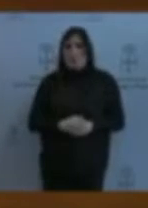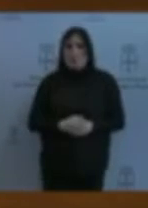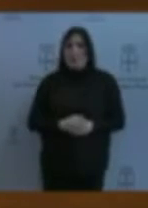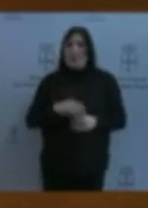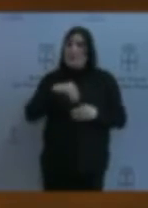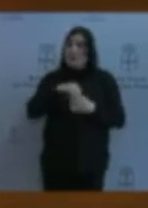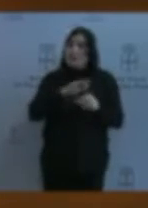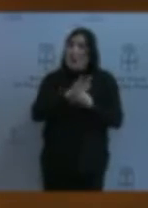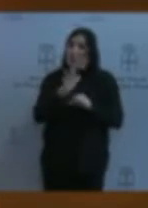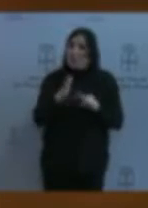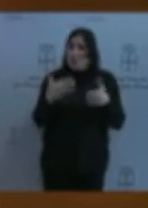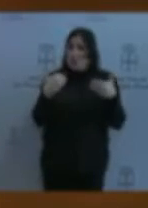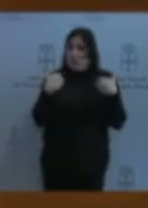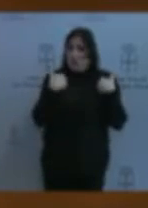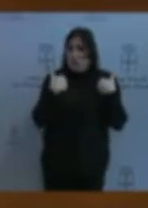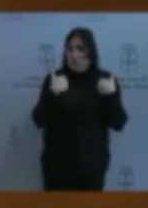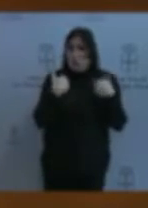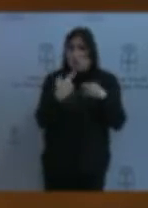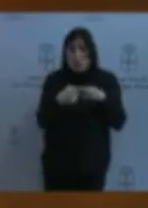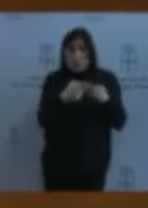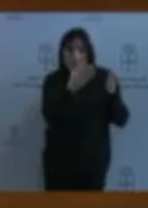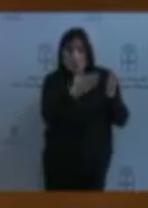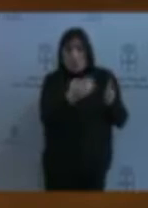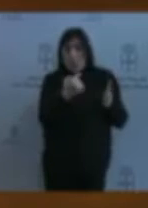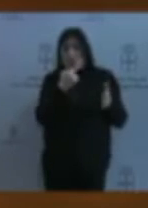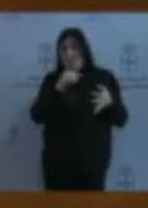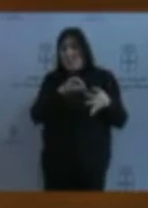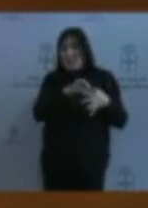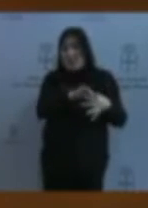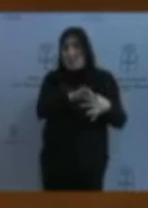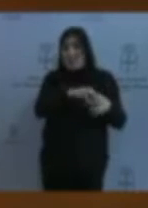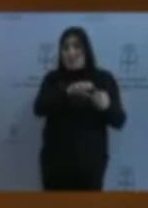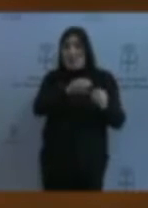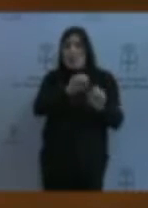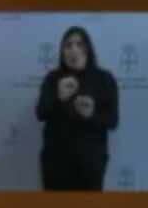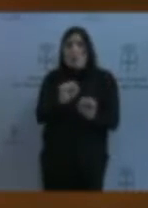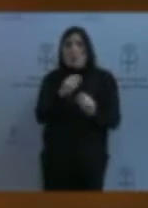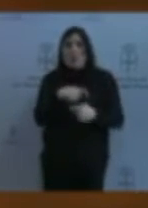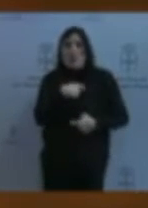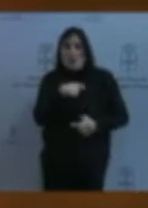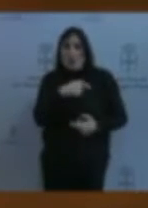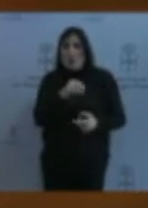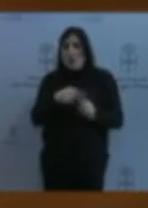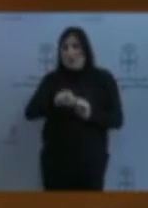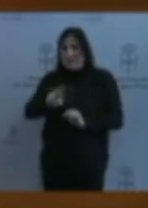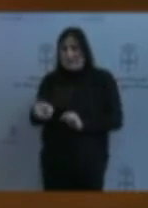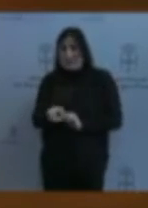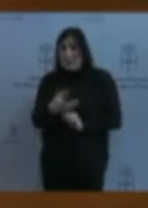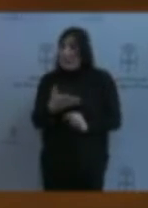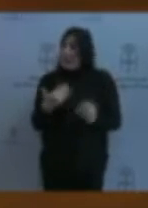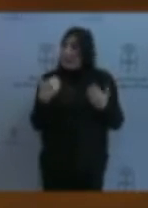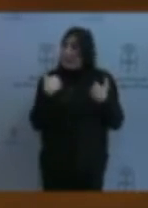usted ha mencionado que tienen que ver con protección civil y con otras cuestiones cuya competencia está residenciada